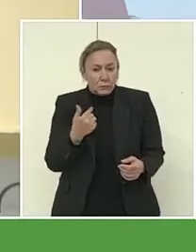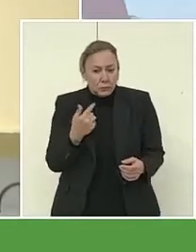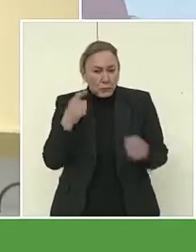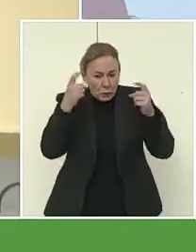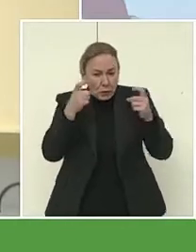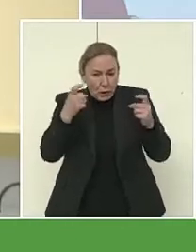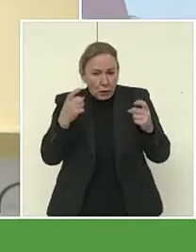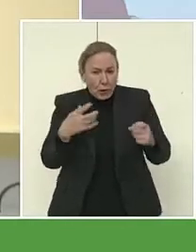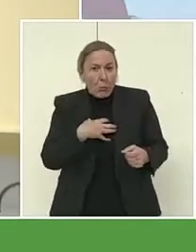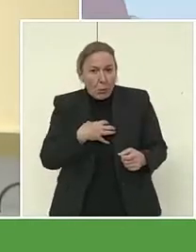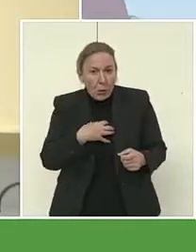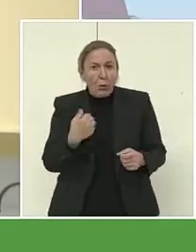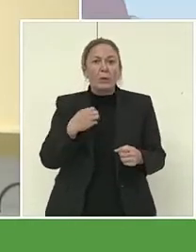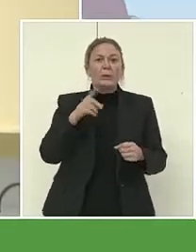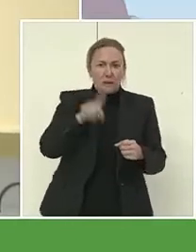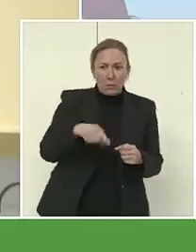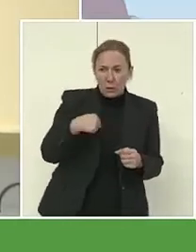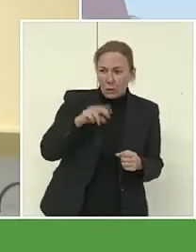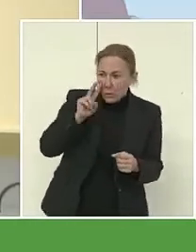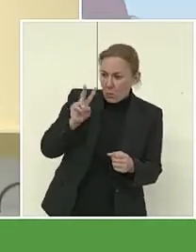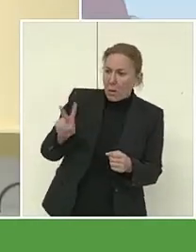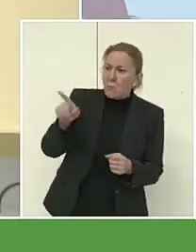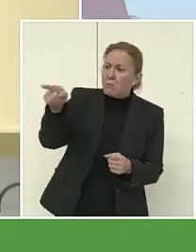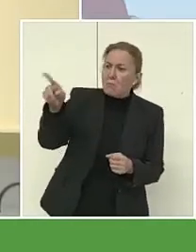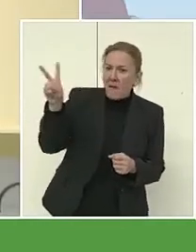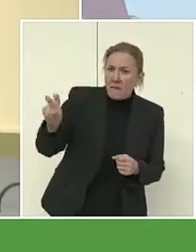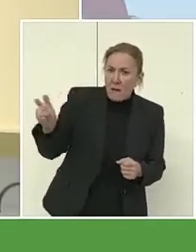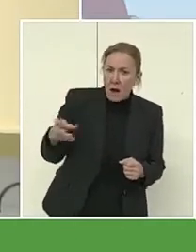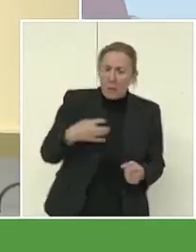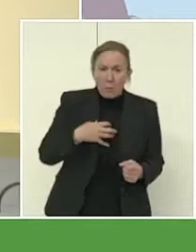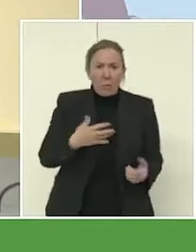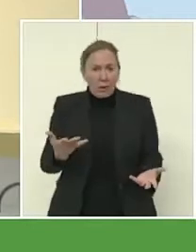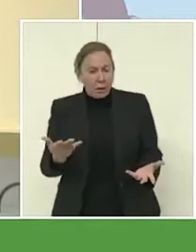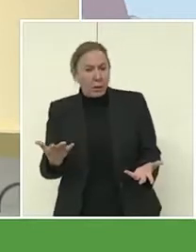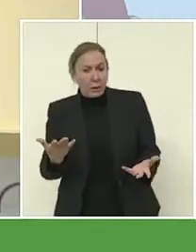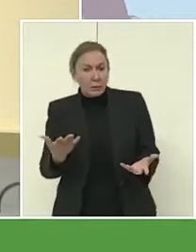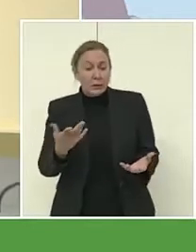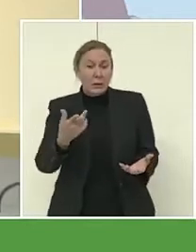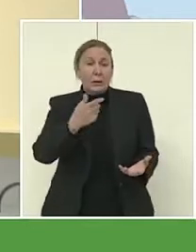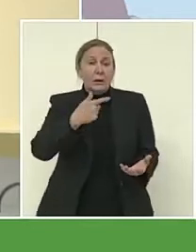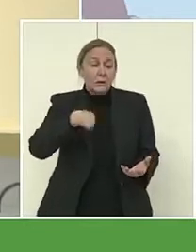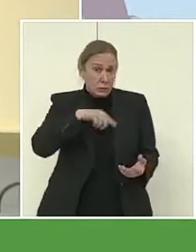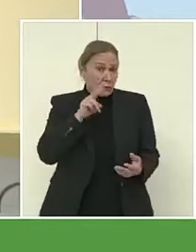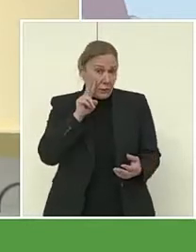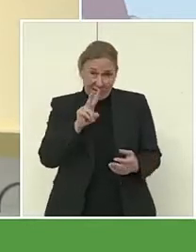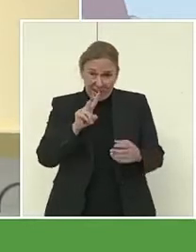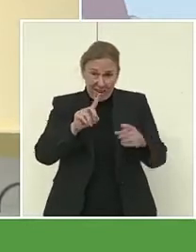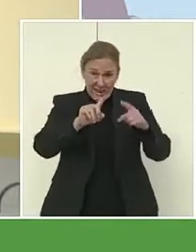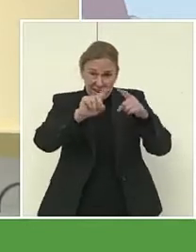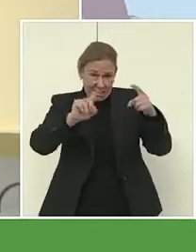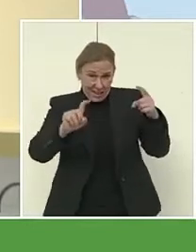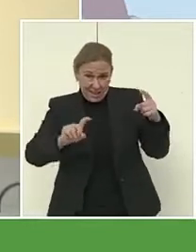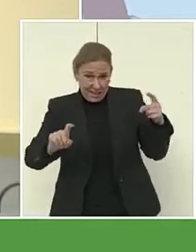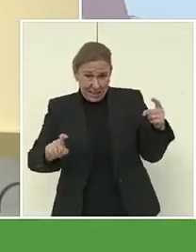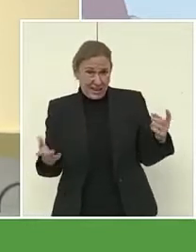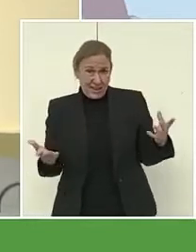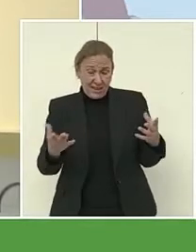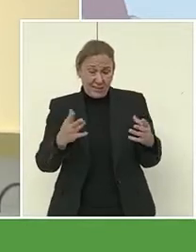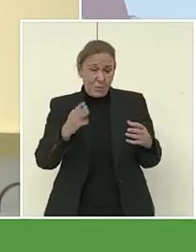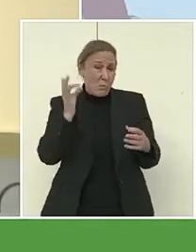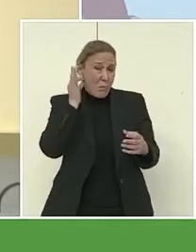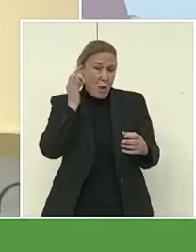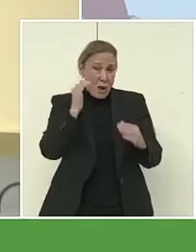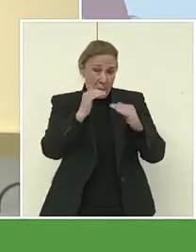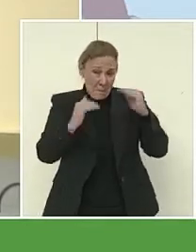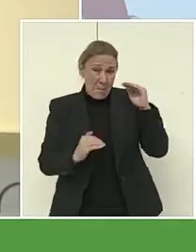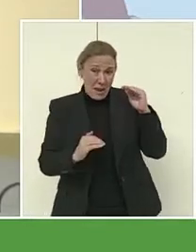parte de bonita y después también han dicho, esto existe, es decir, esto existe, las cifras son las que son y son por algo. Y puede darte